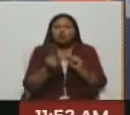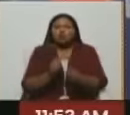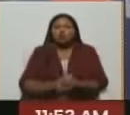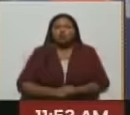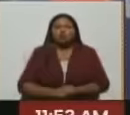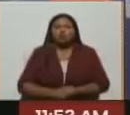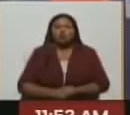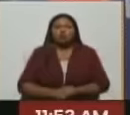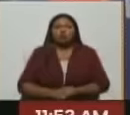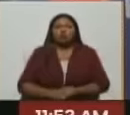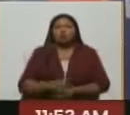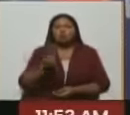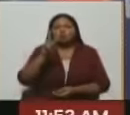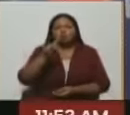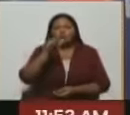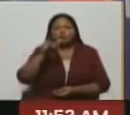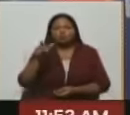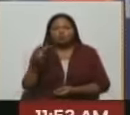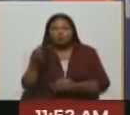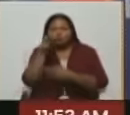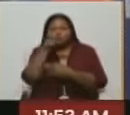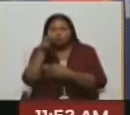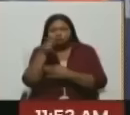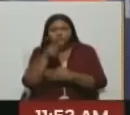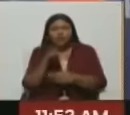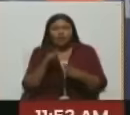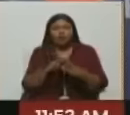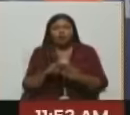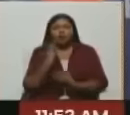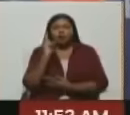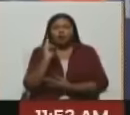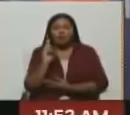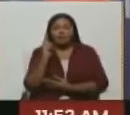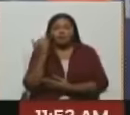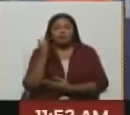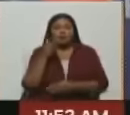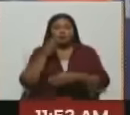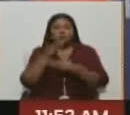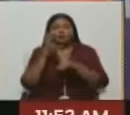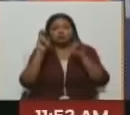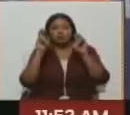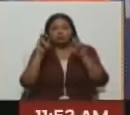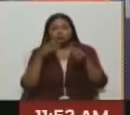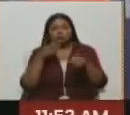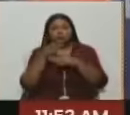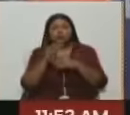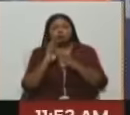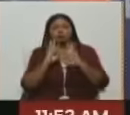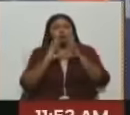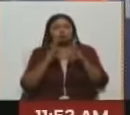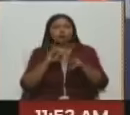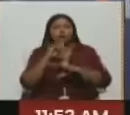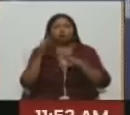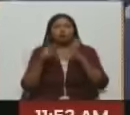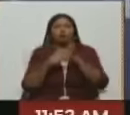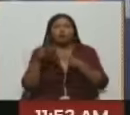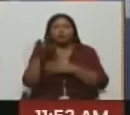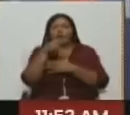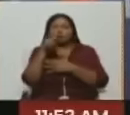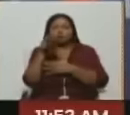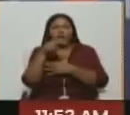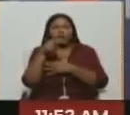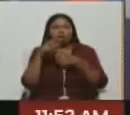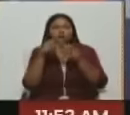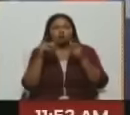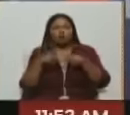Ibarra 2 delincuentes armados que iban, según ellos mismos confesaron, a tirotear